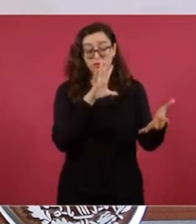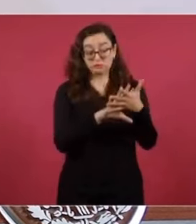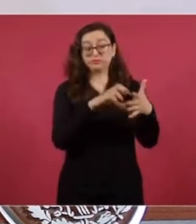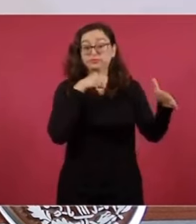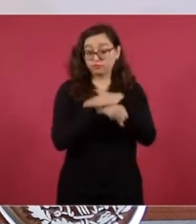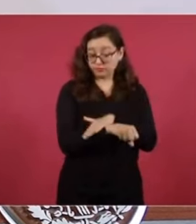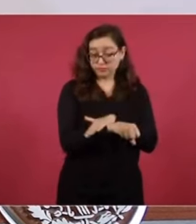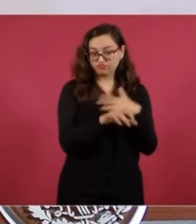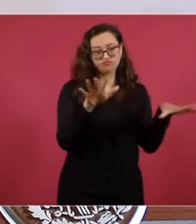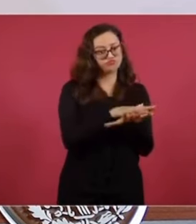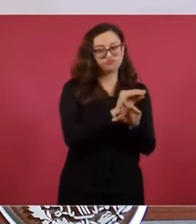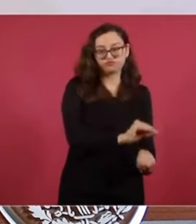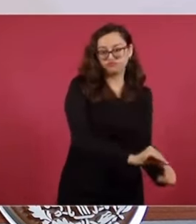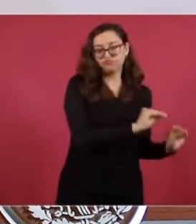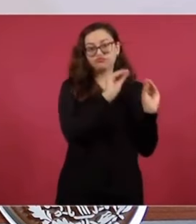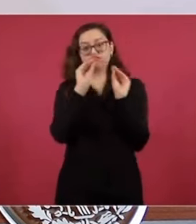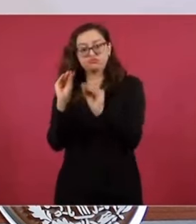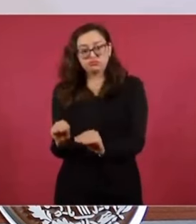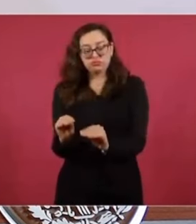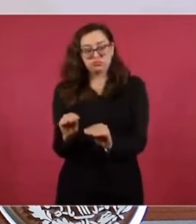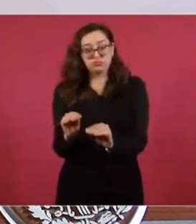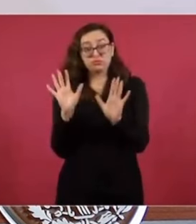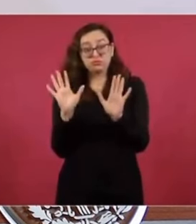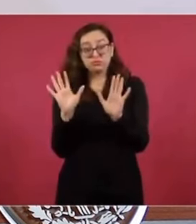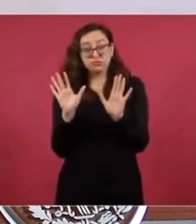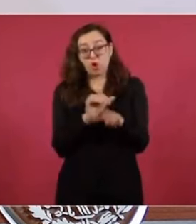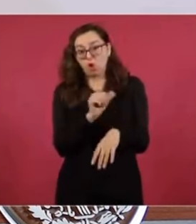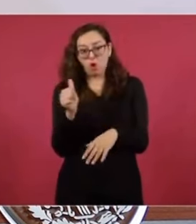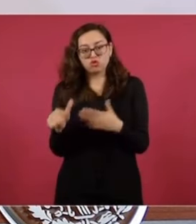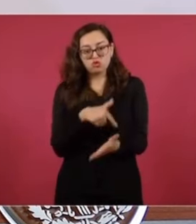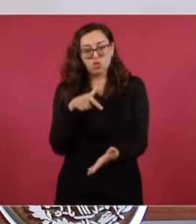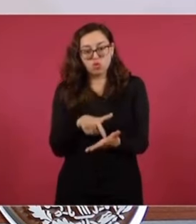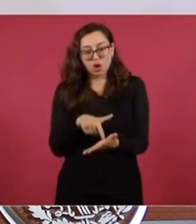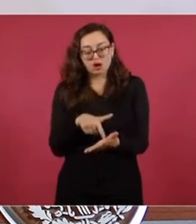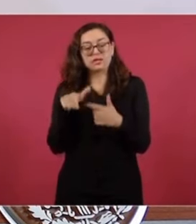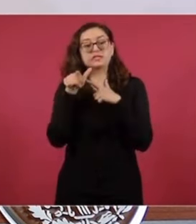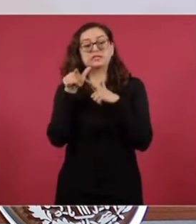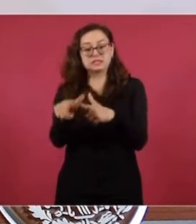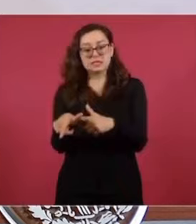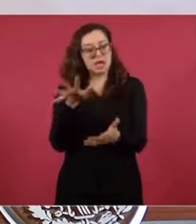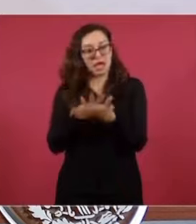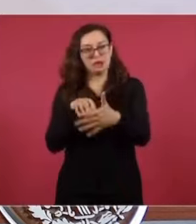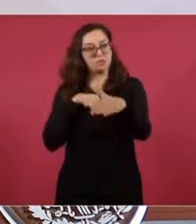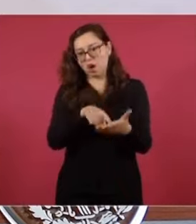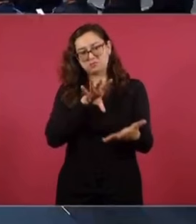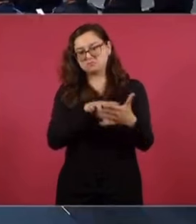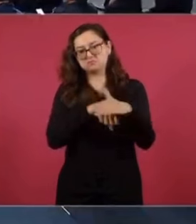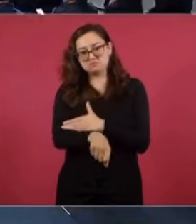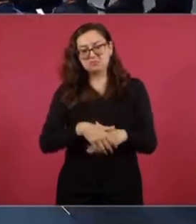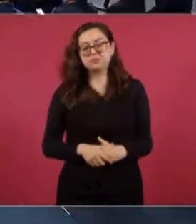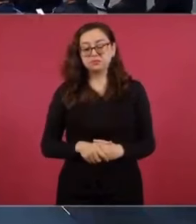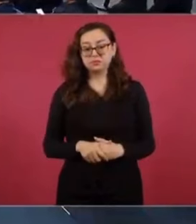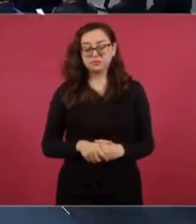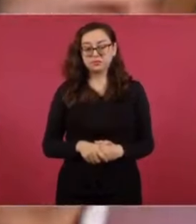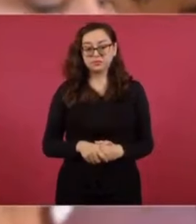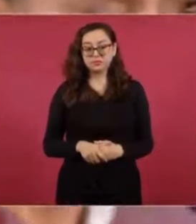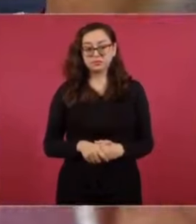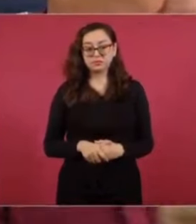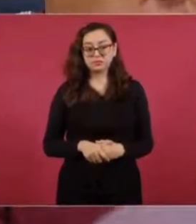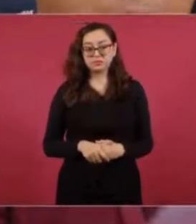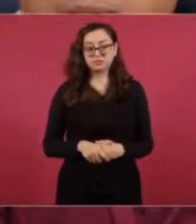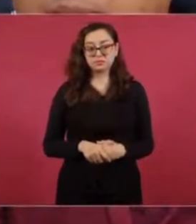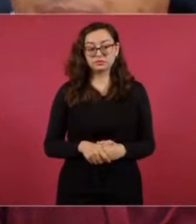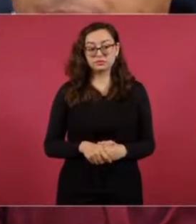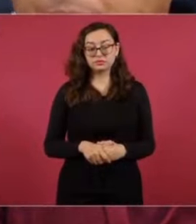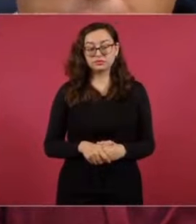penal en donde estaba, y que cambió de medida cautelar, pero sigue en manos de las autoridades estadounidenses. ¿Qué haría el cártel de Sinaloa en nuestro